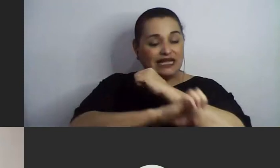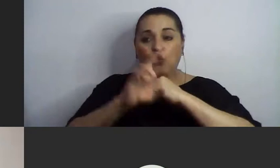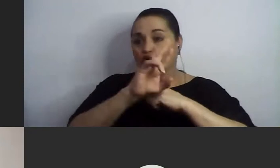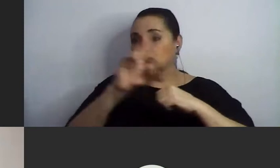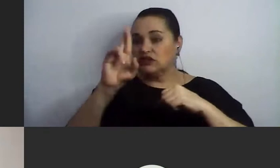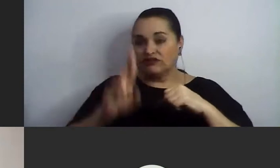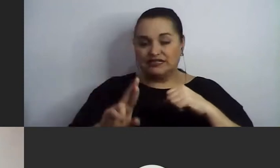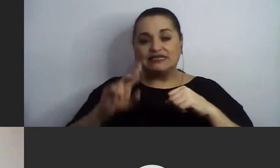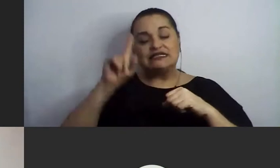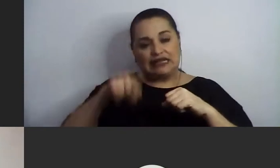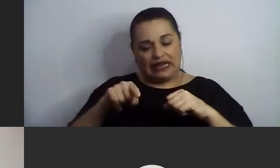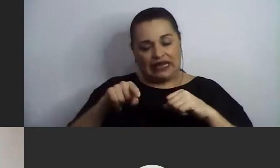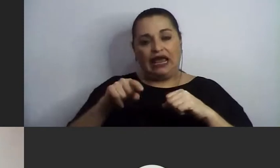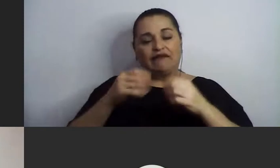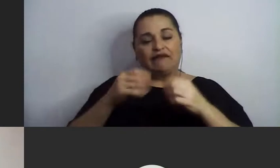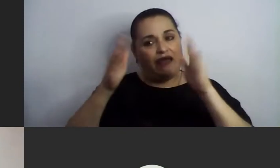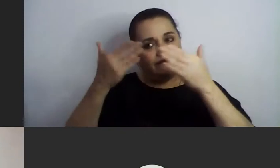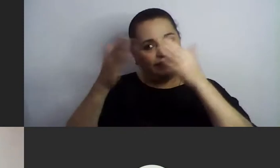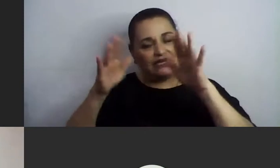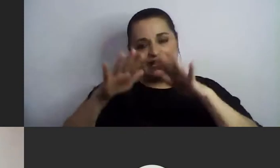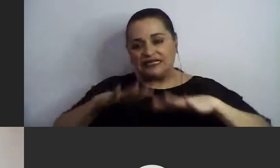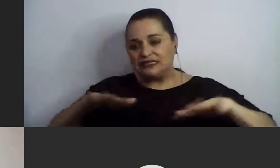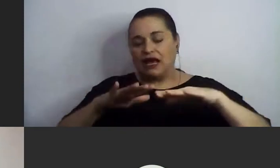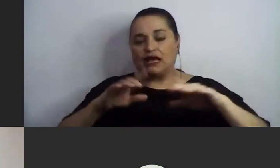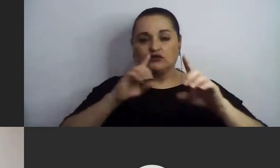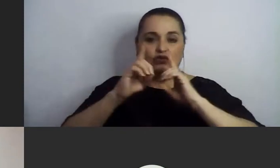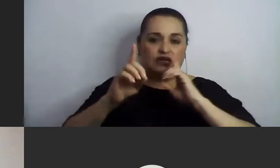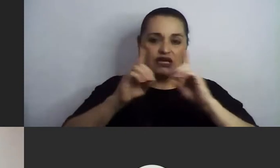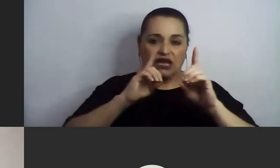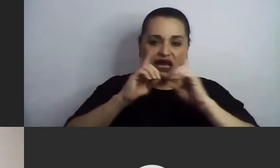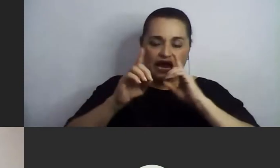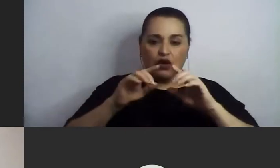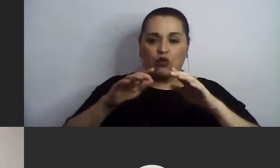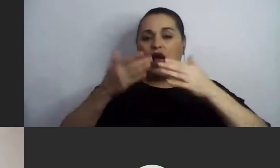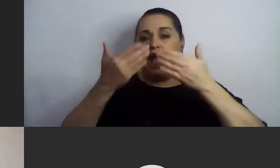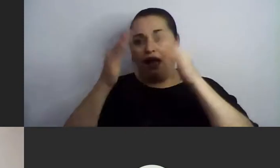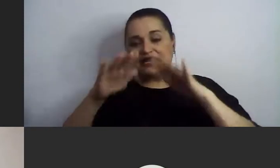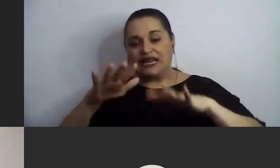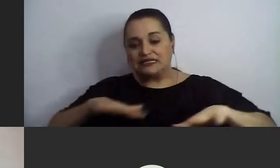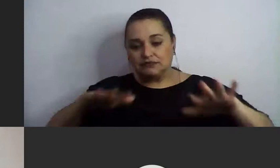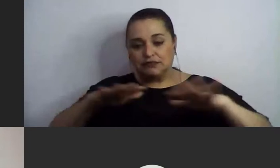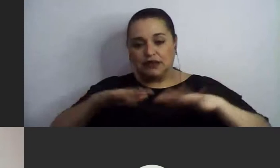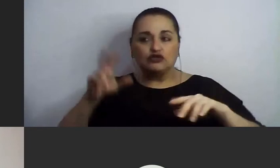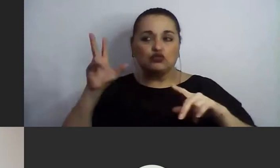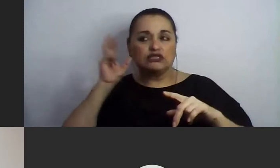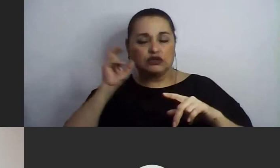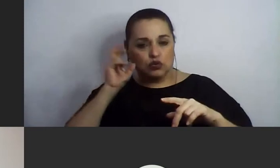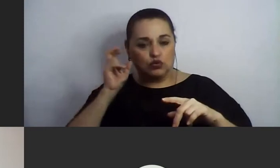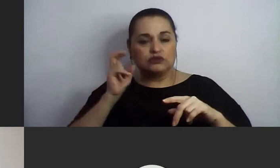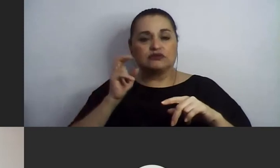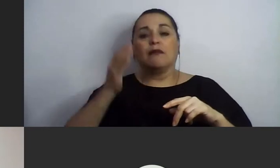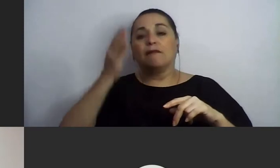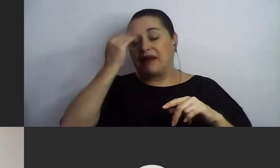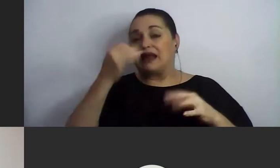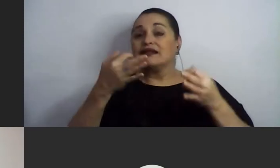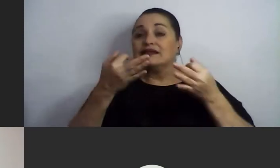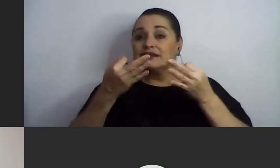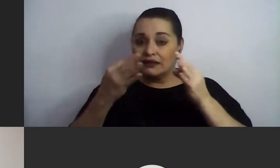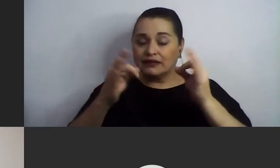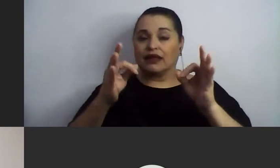pues debe debe abrir espacios de diálogo debe haber espacios de escucha precisamente para tratar